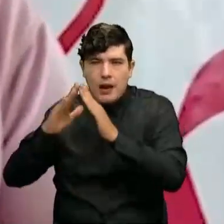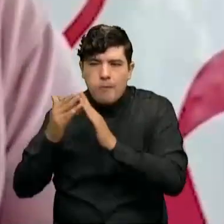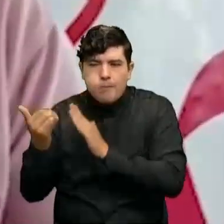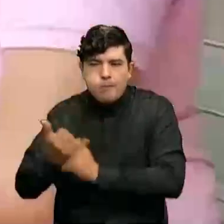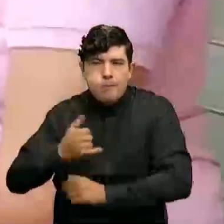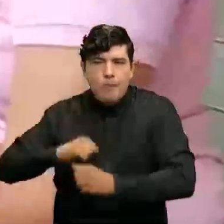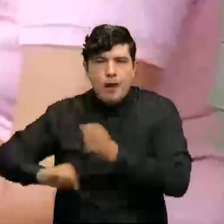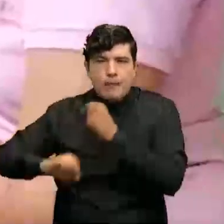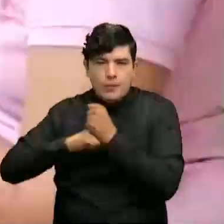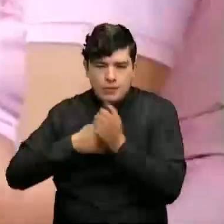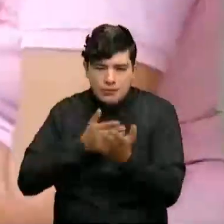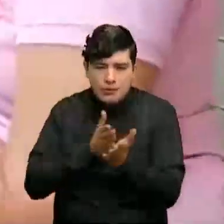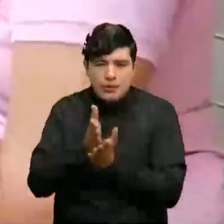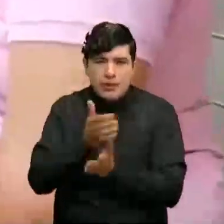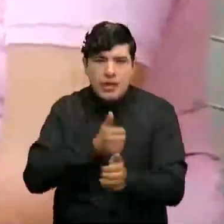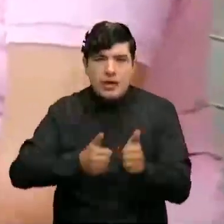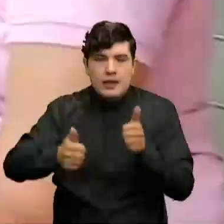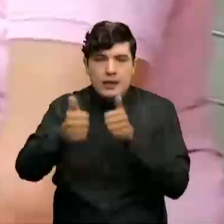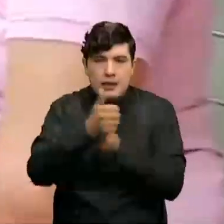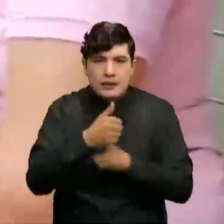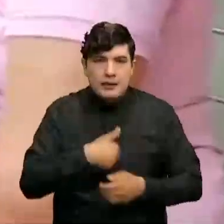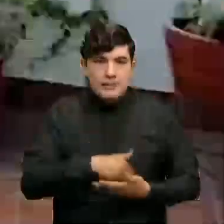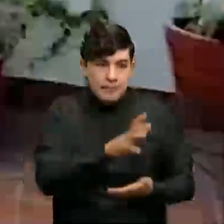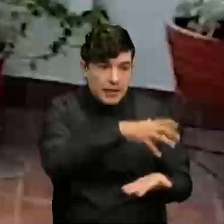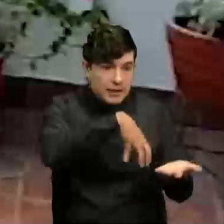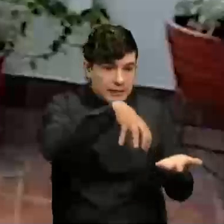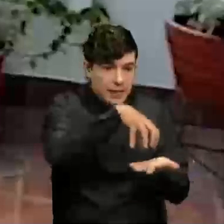seguir adelante. Con una sede y una casa hogar,